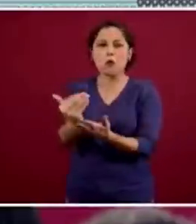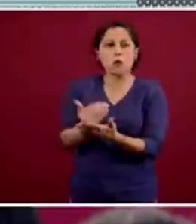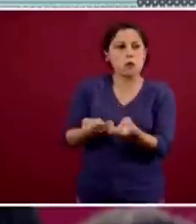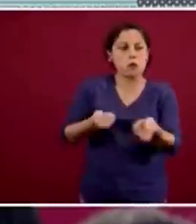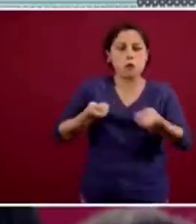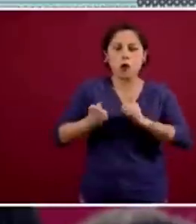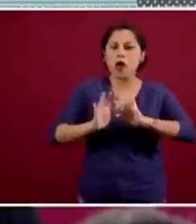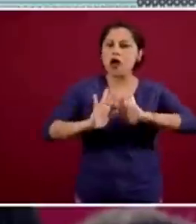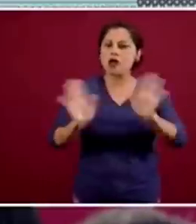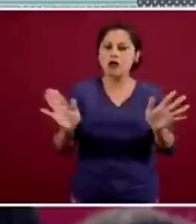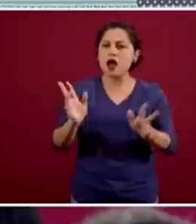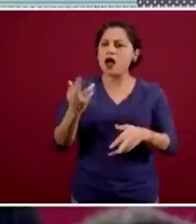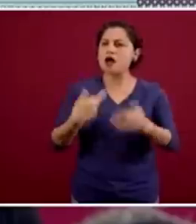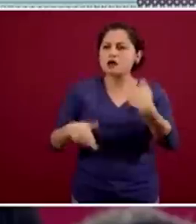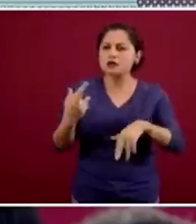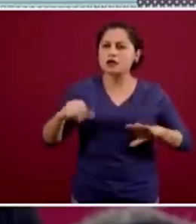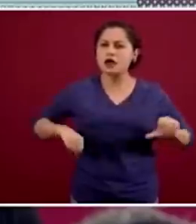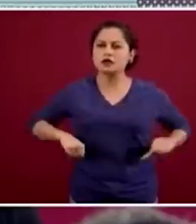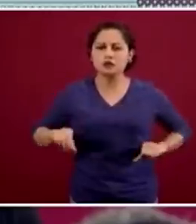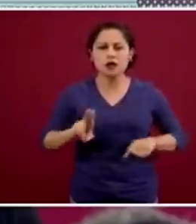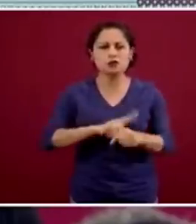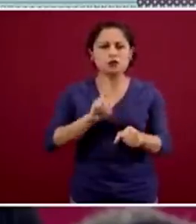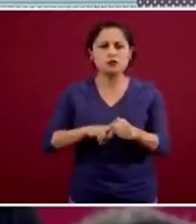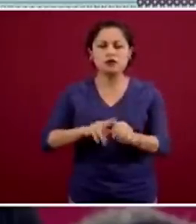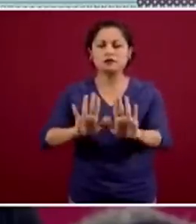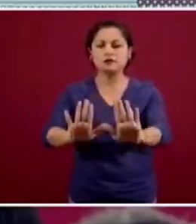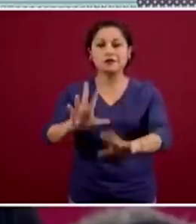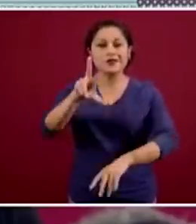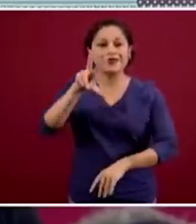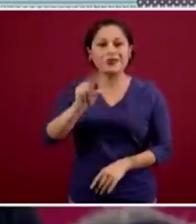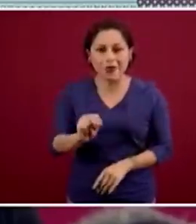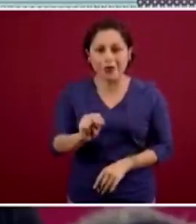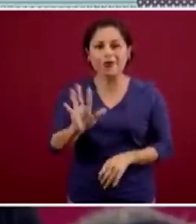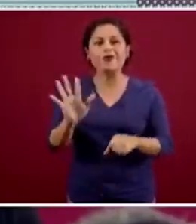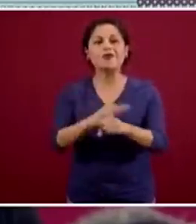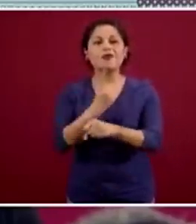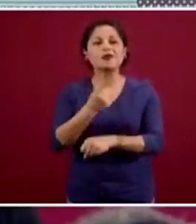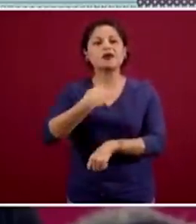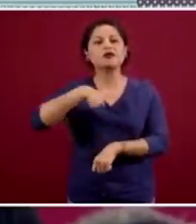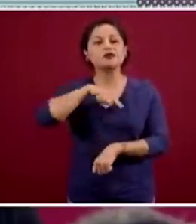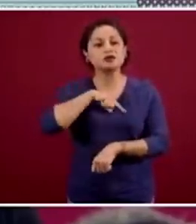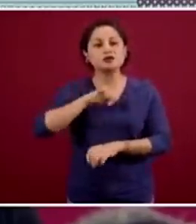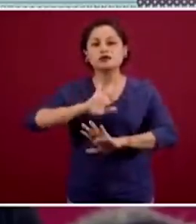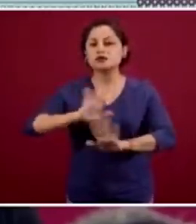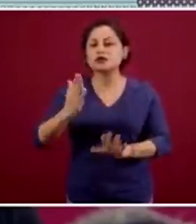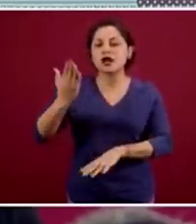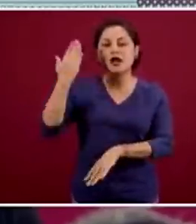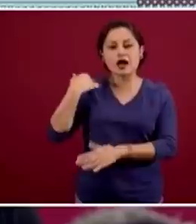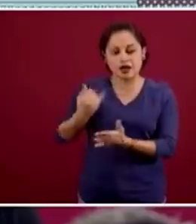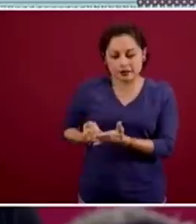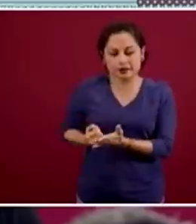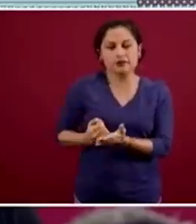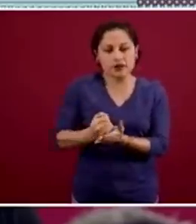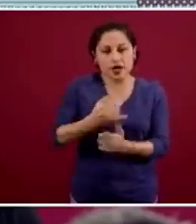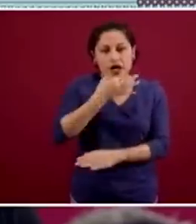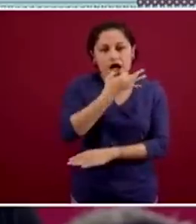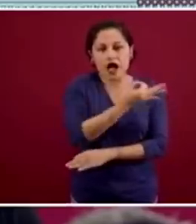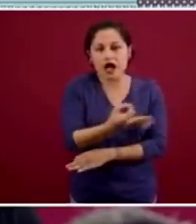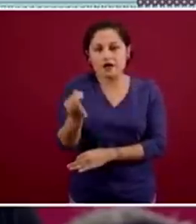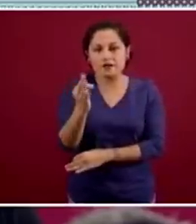de ninguna manera por esa razón decidimos que se extiende hasta el 30 de mayo